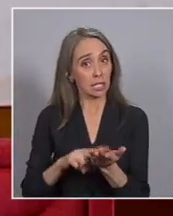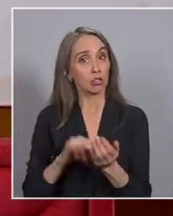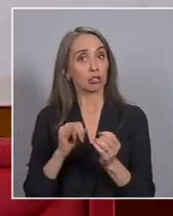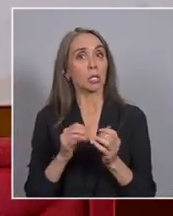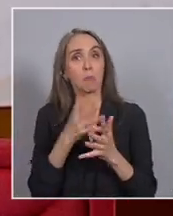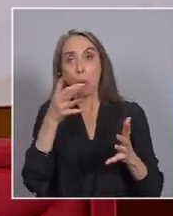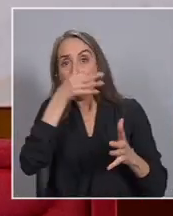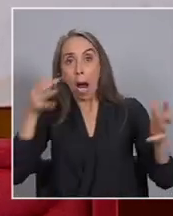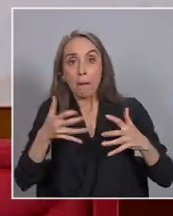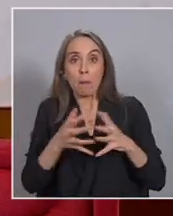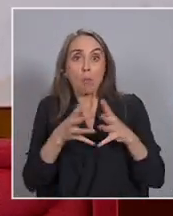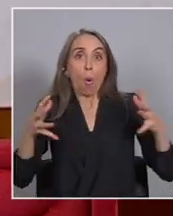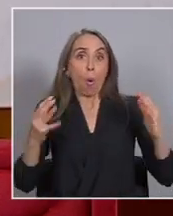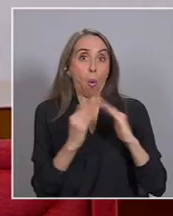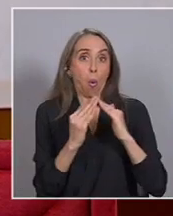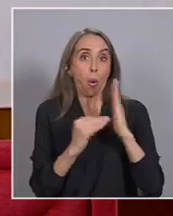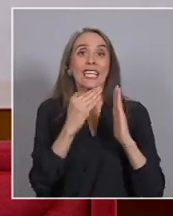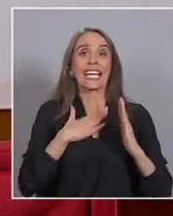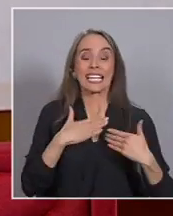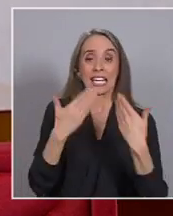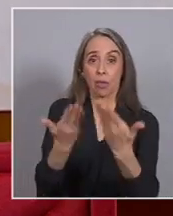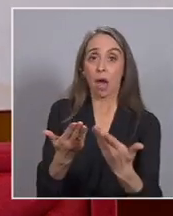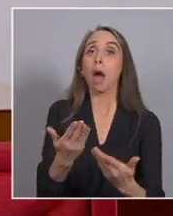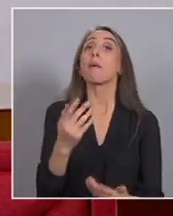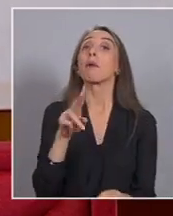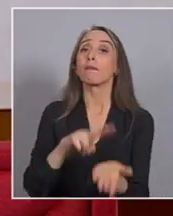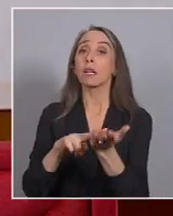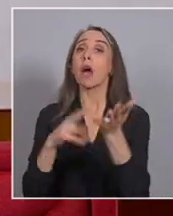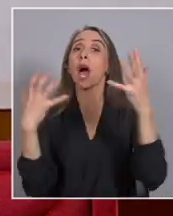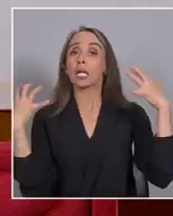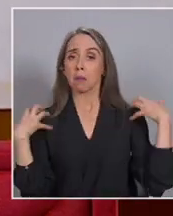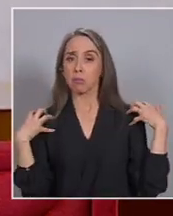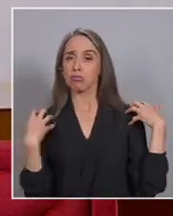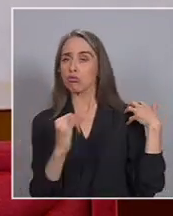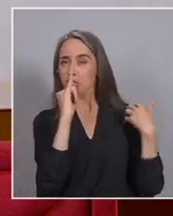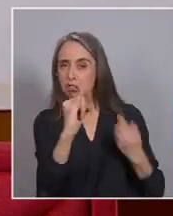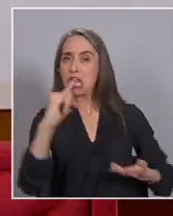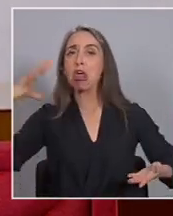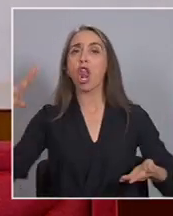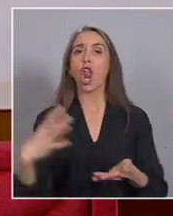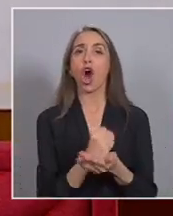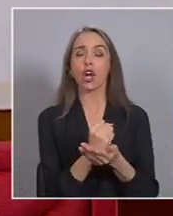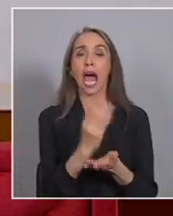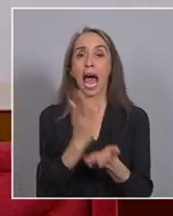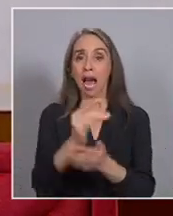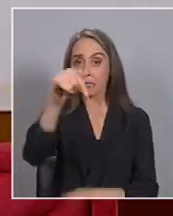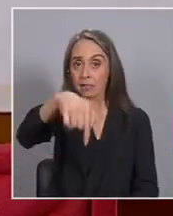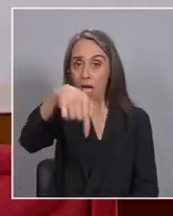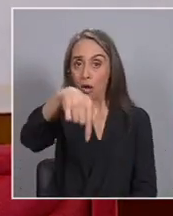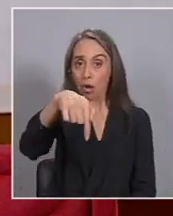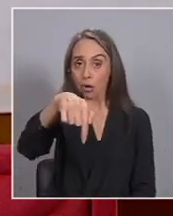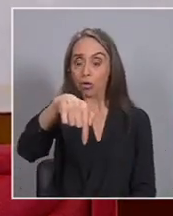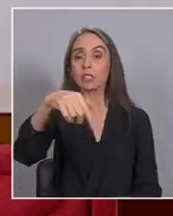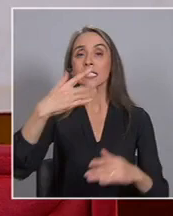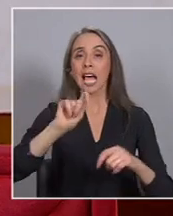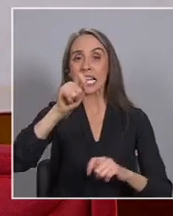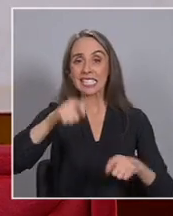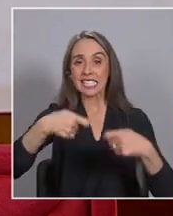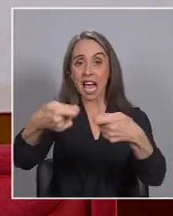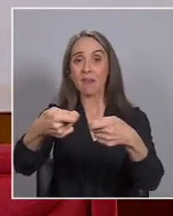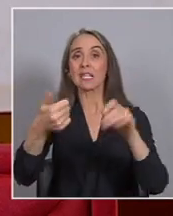ambicioso, pero es cierto también que es responsable y que lo vamos a lograr, porque hasta el día de hoy se han entregado